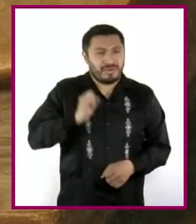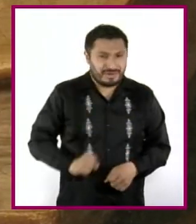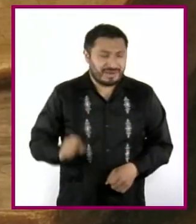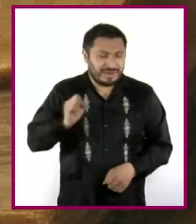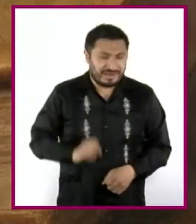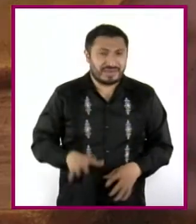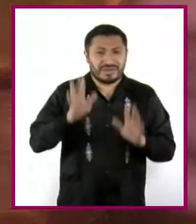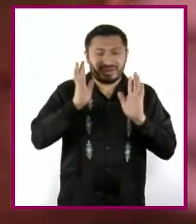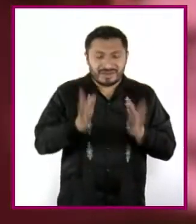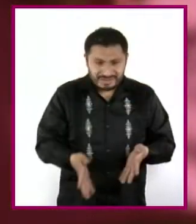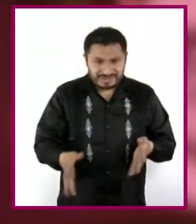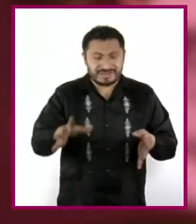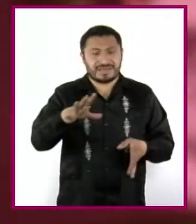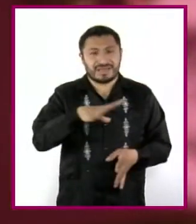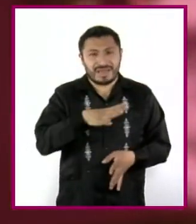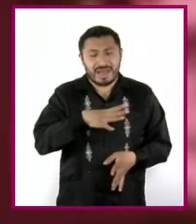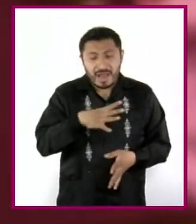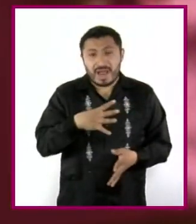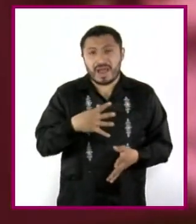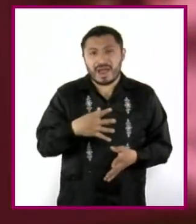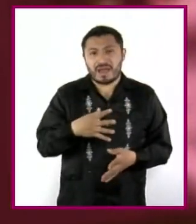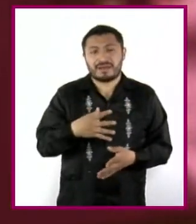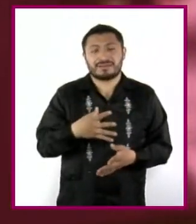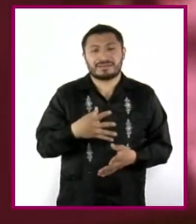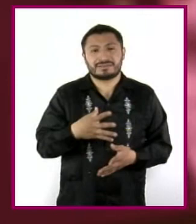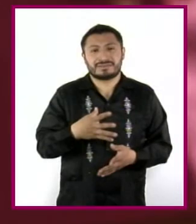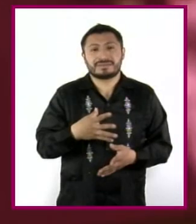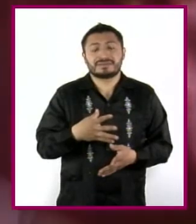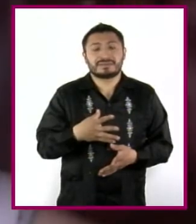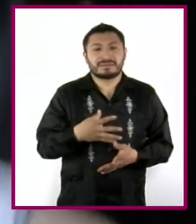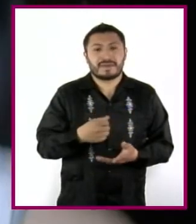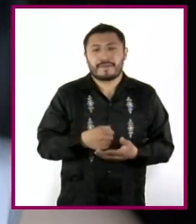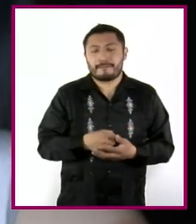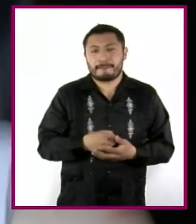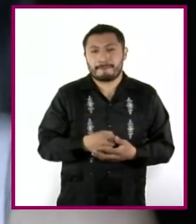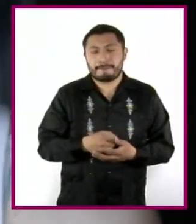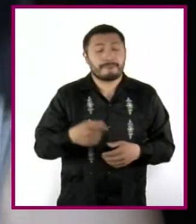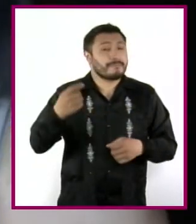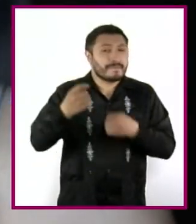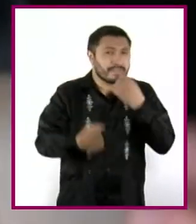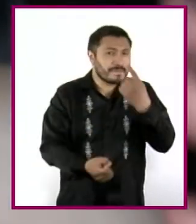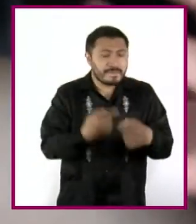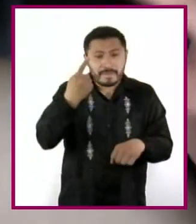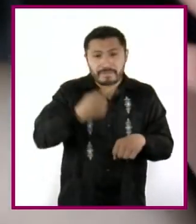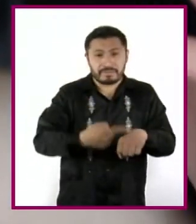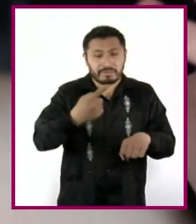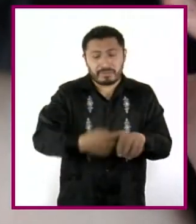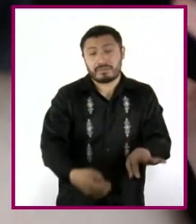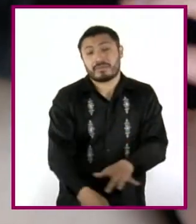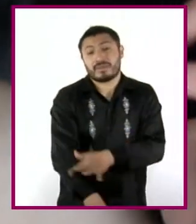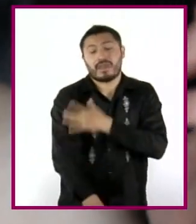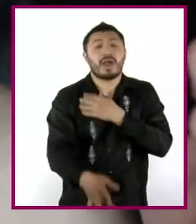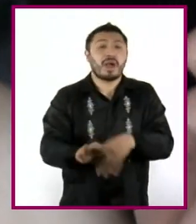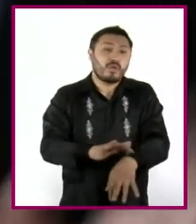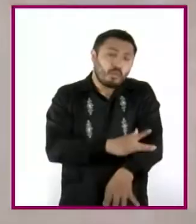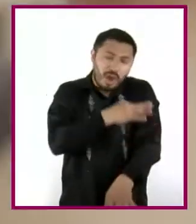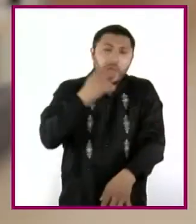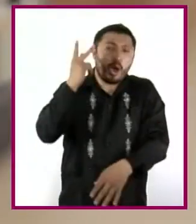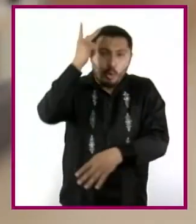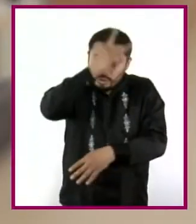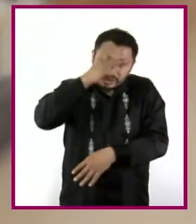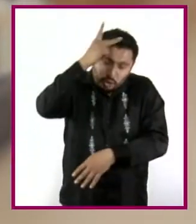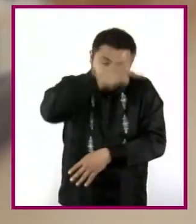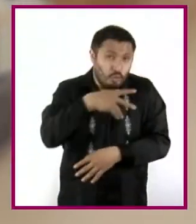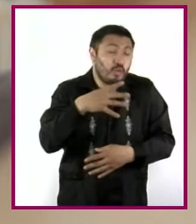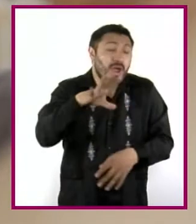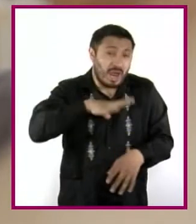a desarrollarse, o por lo menos a tener un mayor impacto, las enfermedades emocionales y psicológicas.